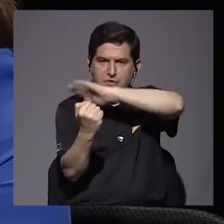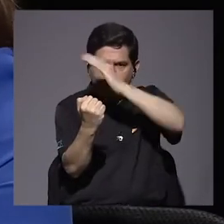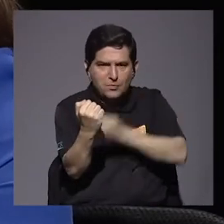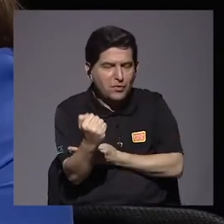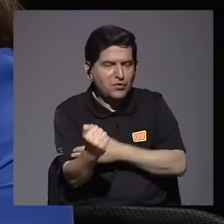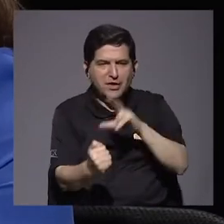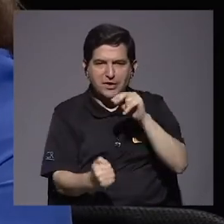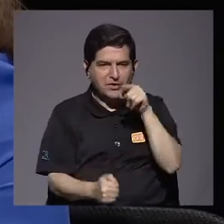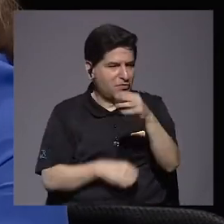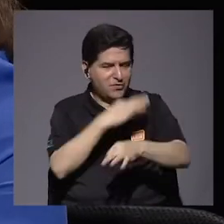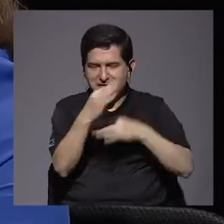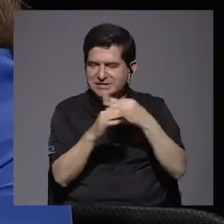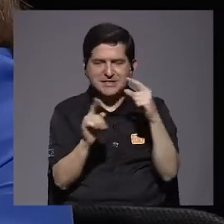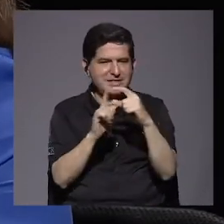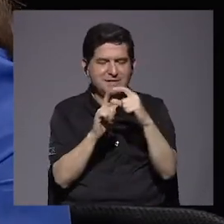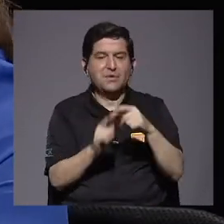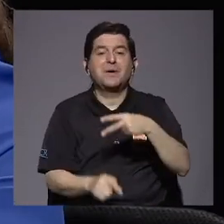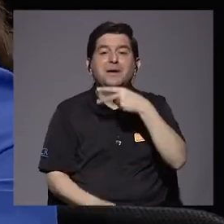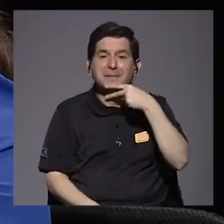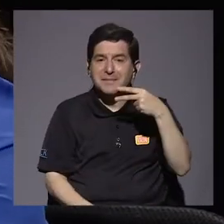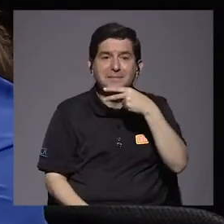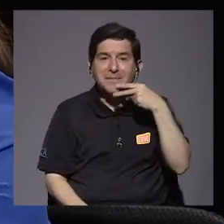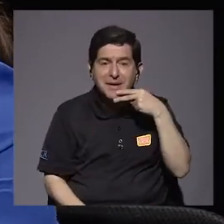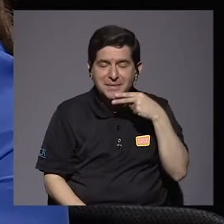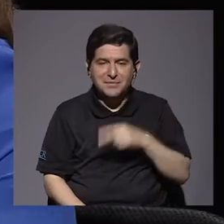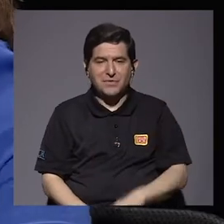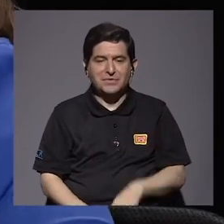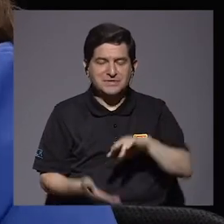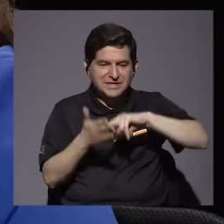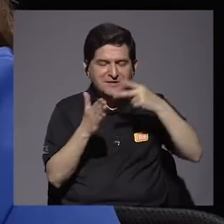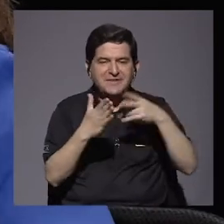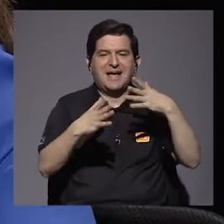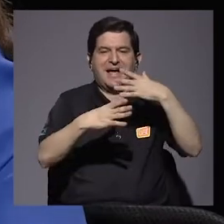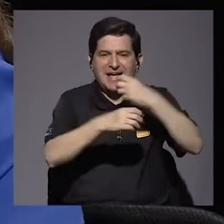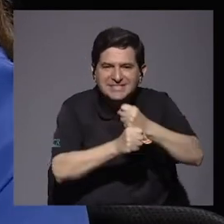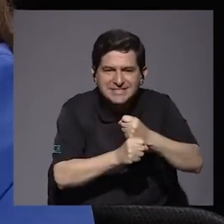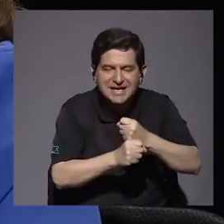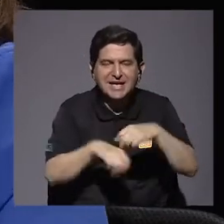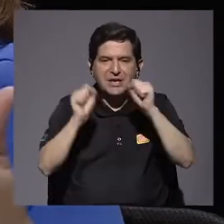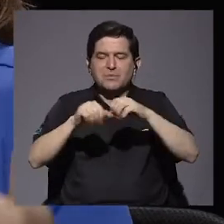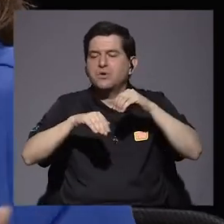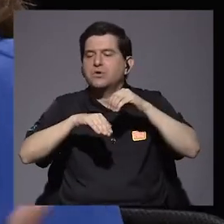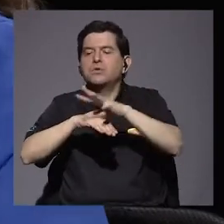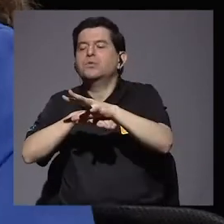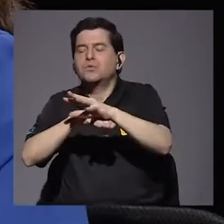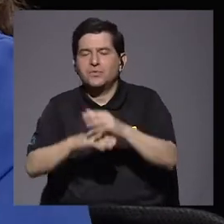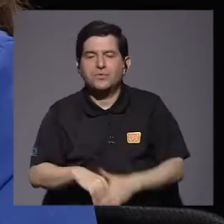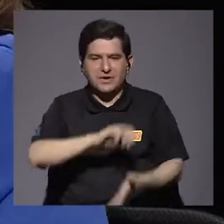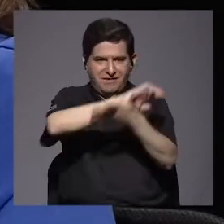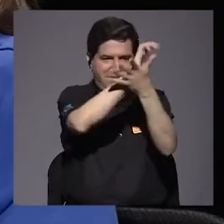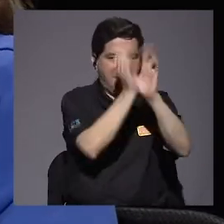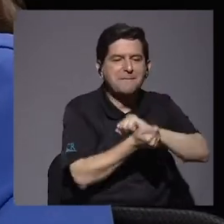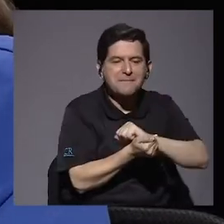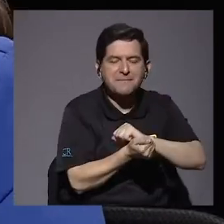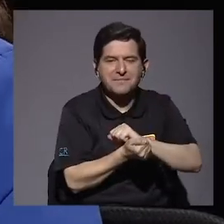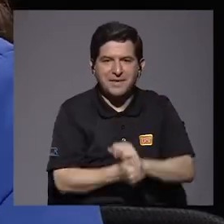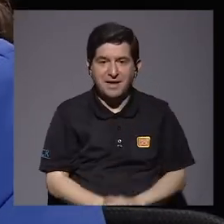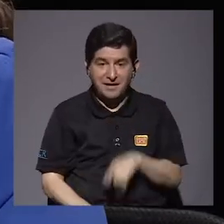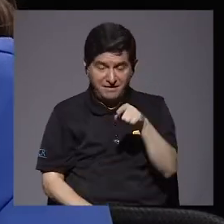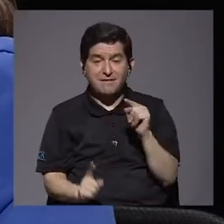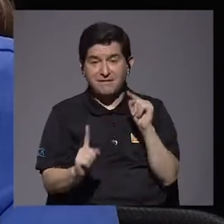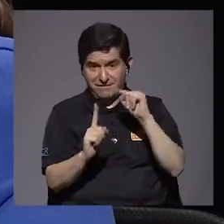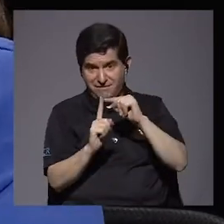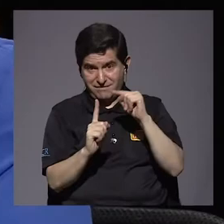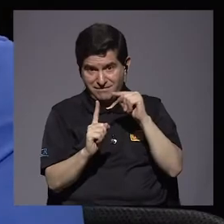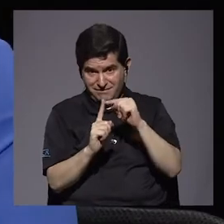un sustantivo, es un verbo, es poder hacer, es poder llegar, es poder transformar. Y desde ese punto